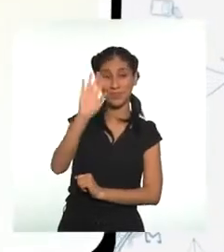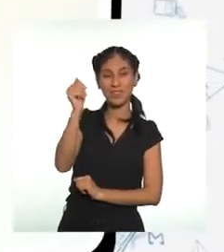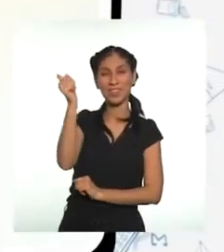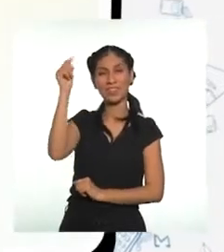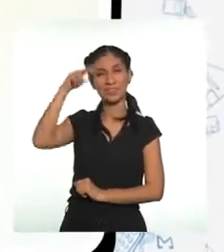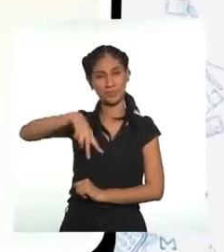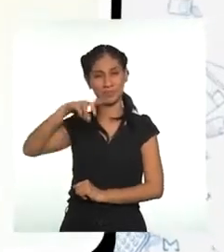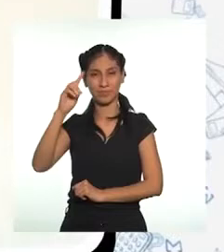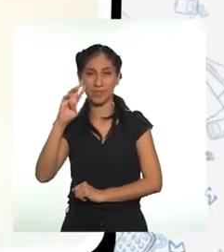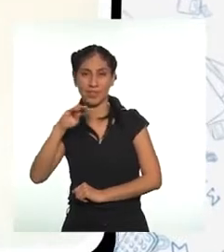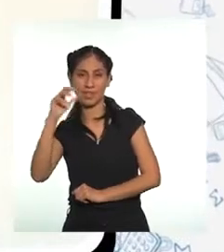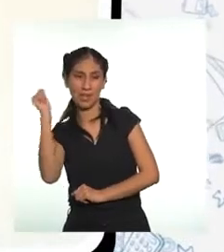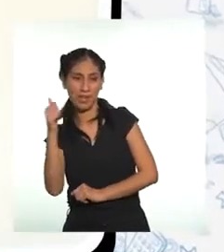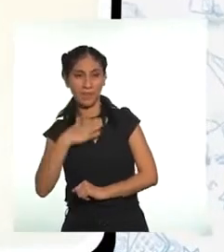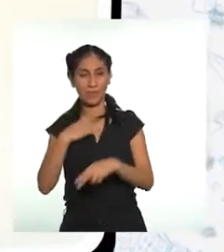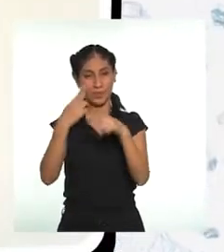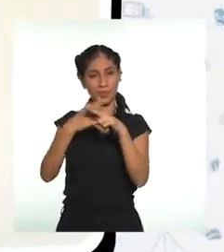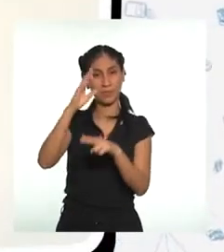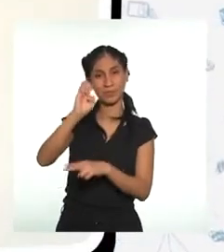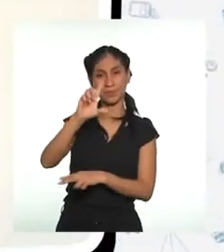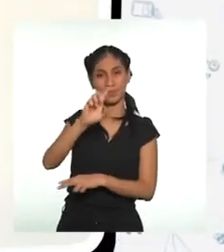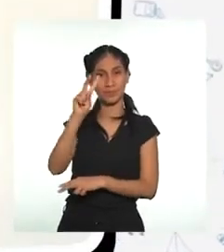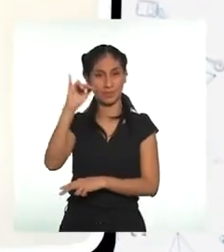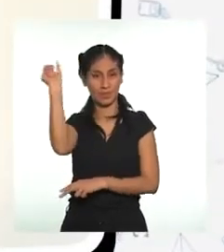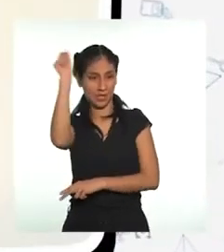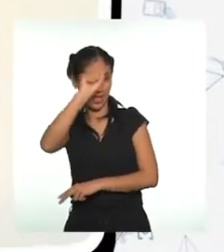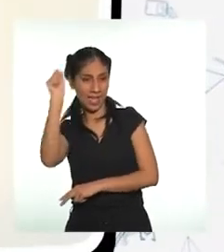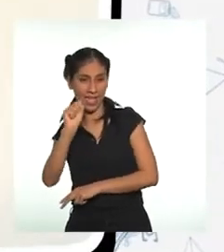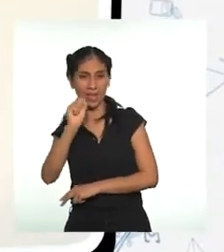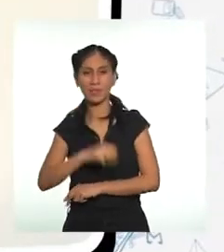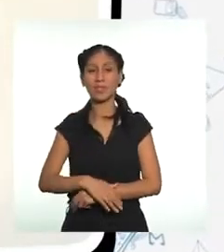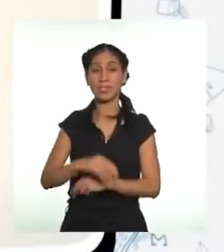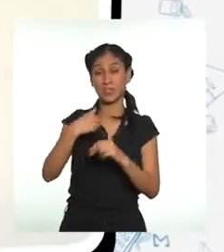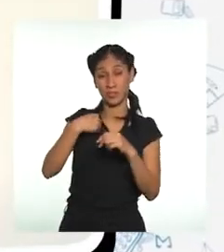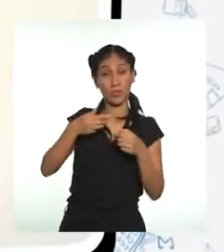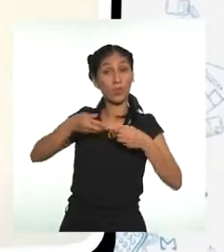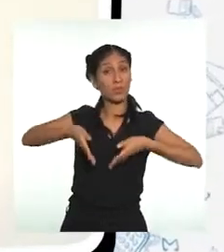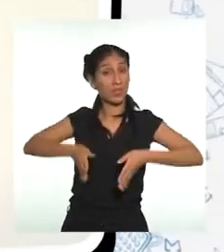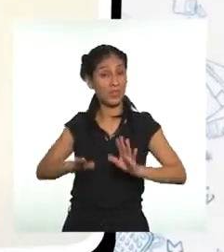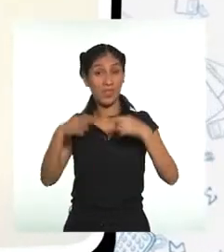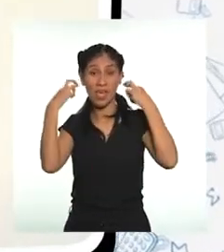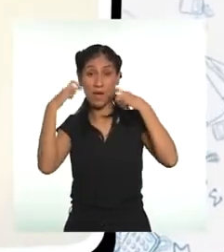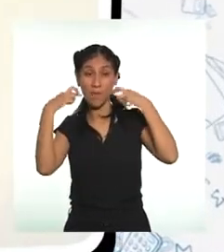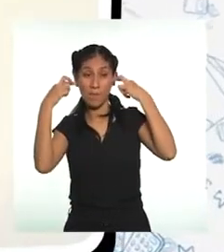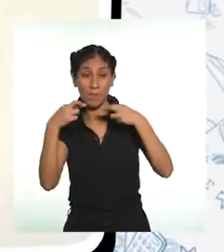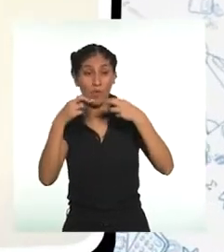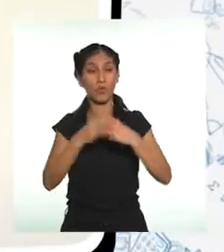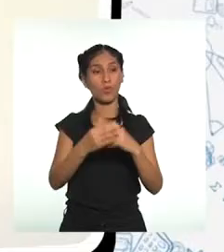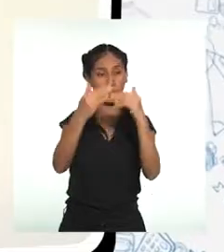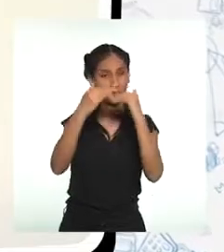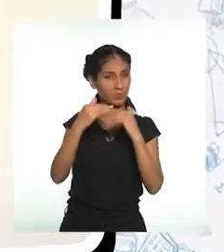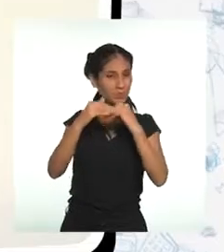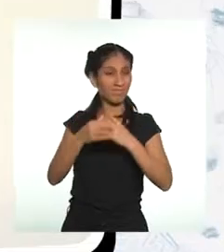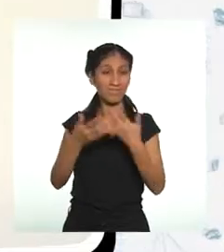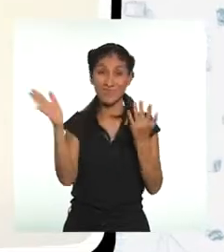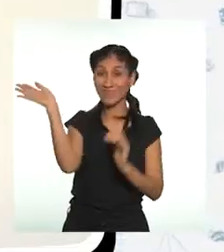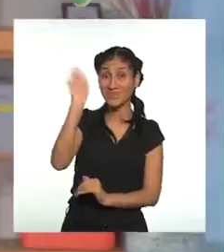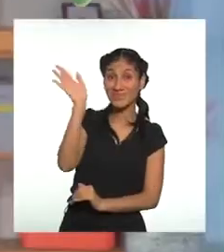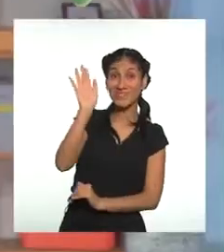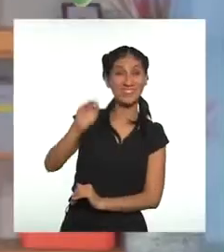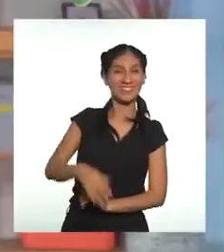Andrea. Nayan sutijasti Elvis Darwin Satarakiwa. Nayasti Punu